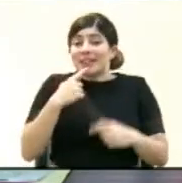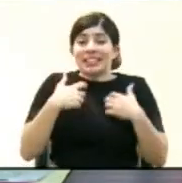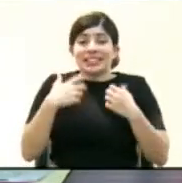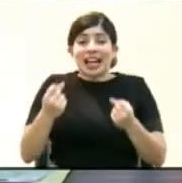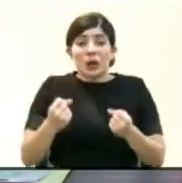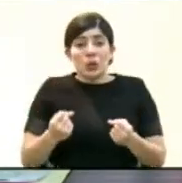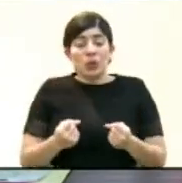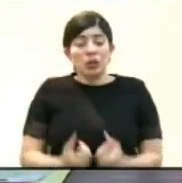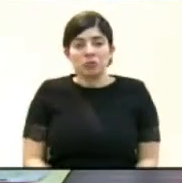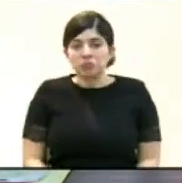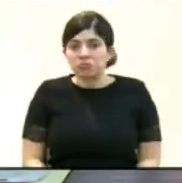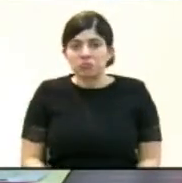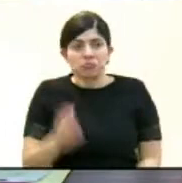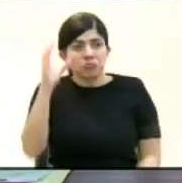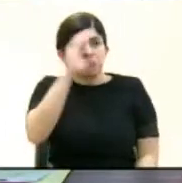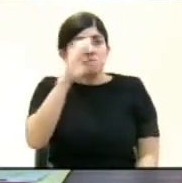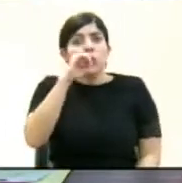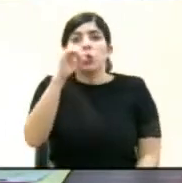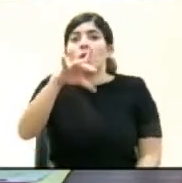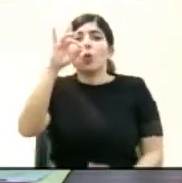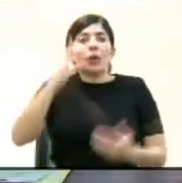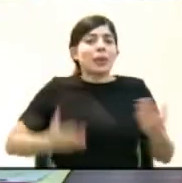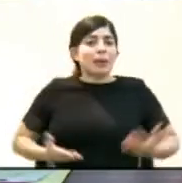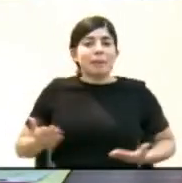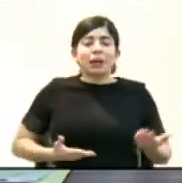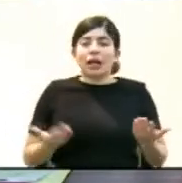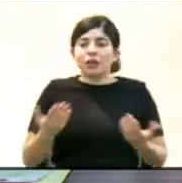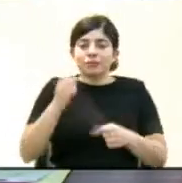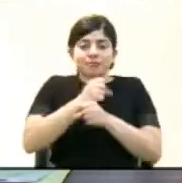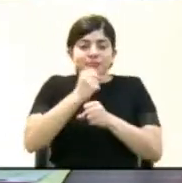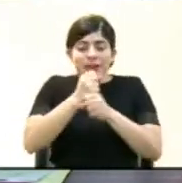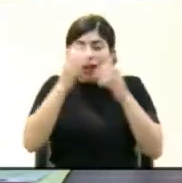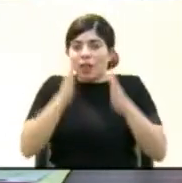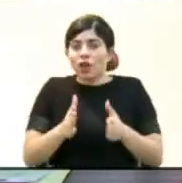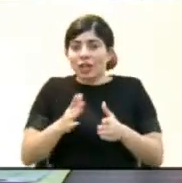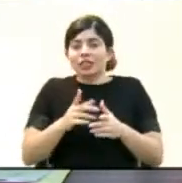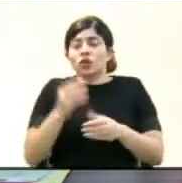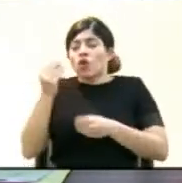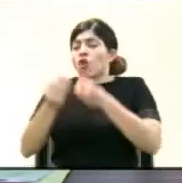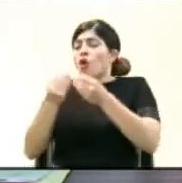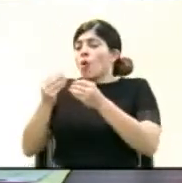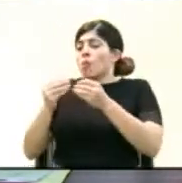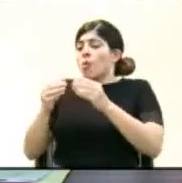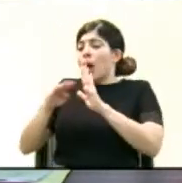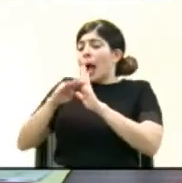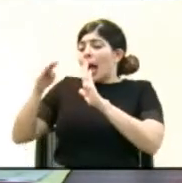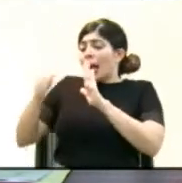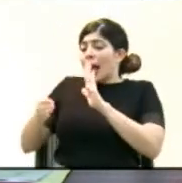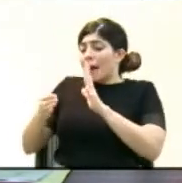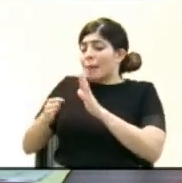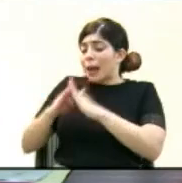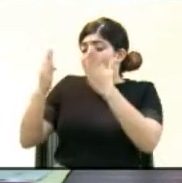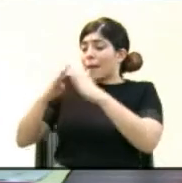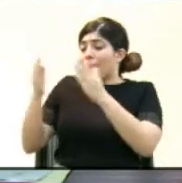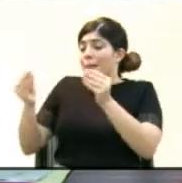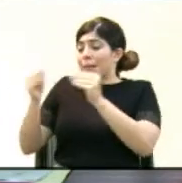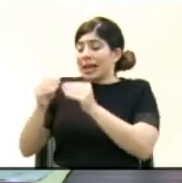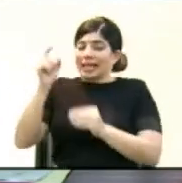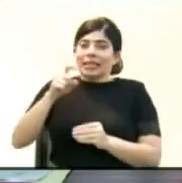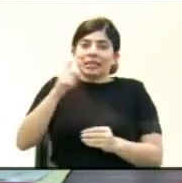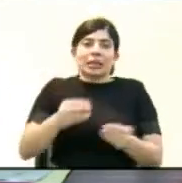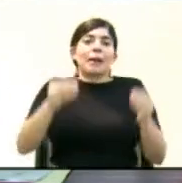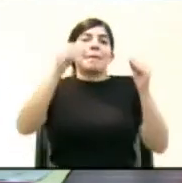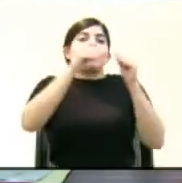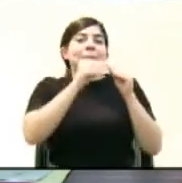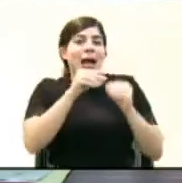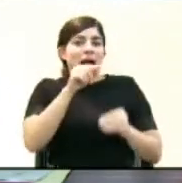salud. No encontramos personal. Y para abrir más camas hay que tener más personal. Entonces, como no hay